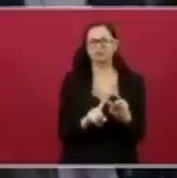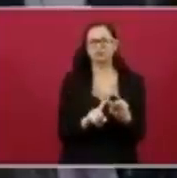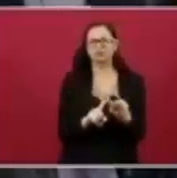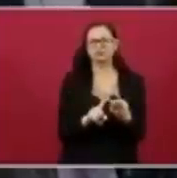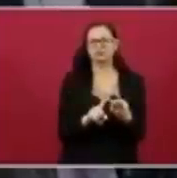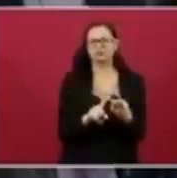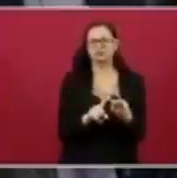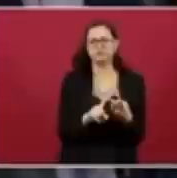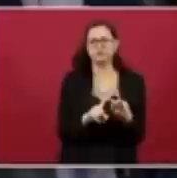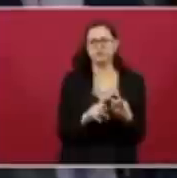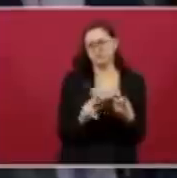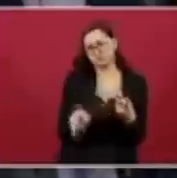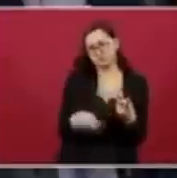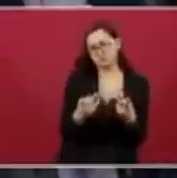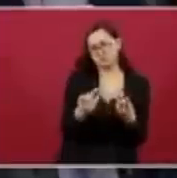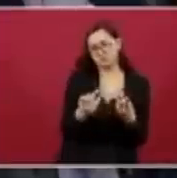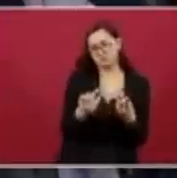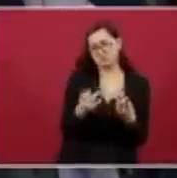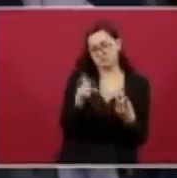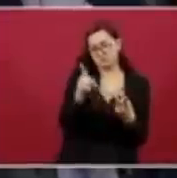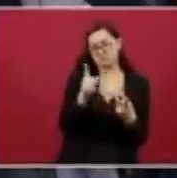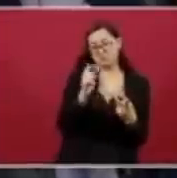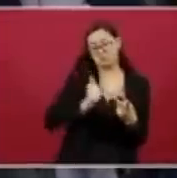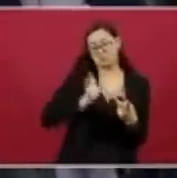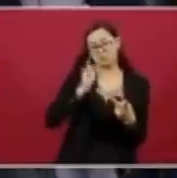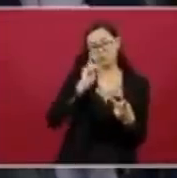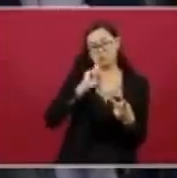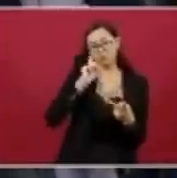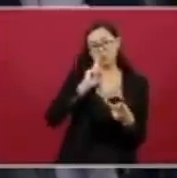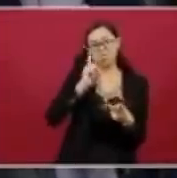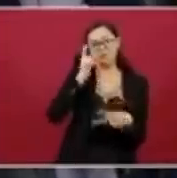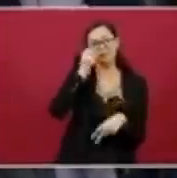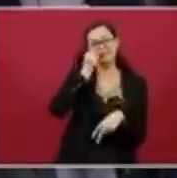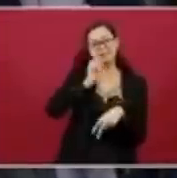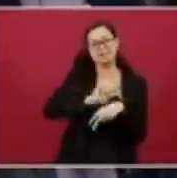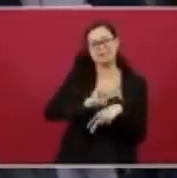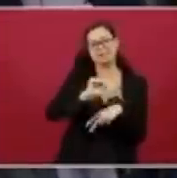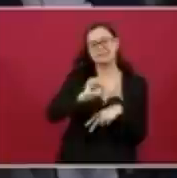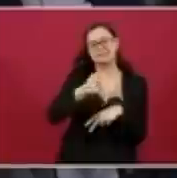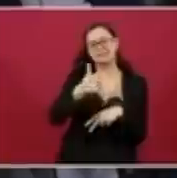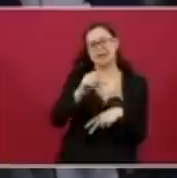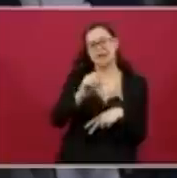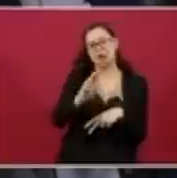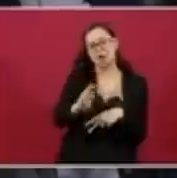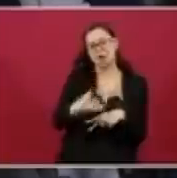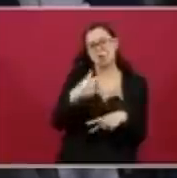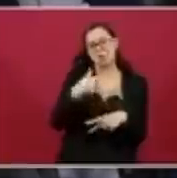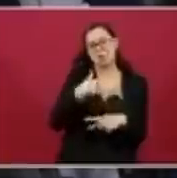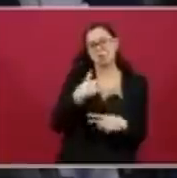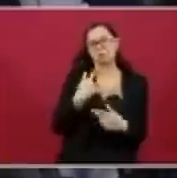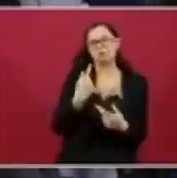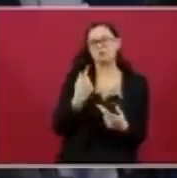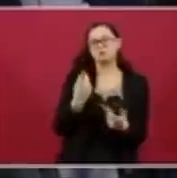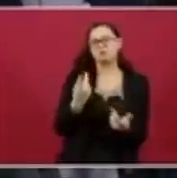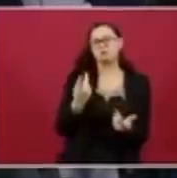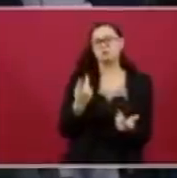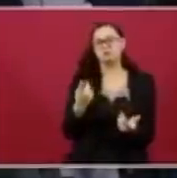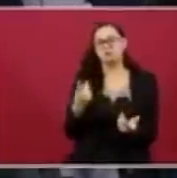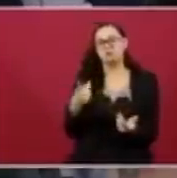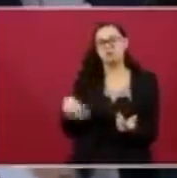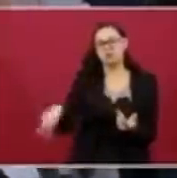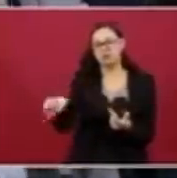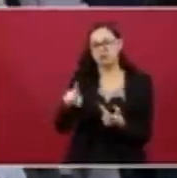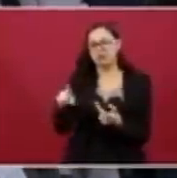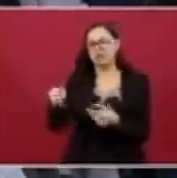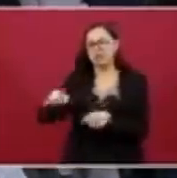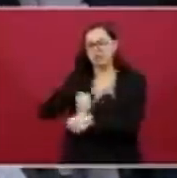aprovechando que está aquí la secretaria de Gobernación, hemos estado en comunicación con integrantes del Colegio del